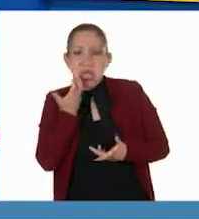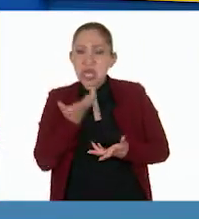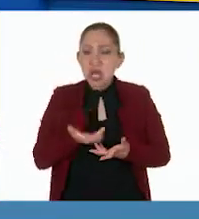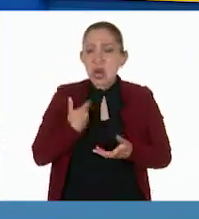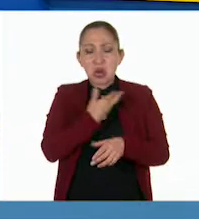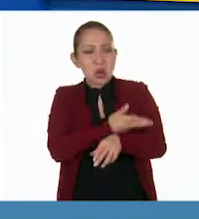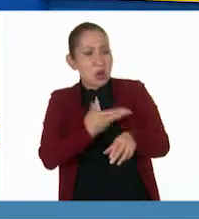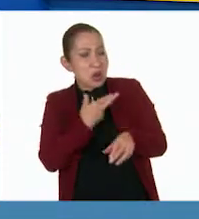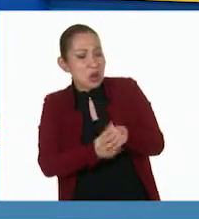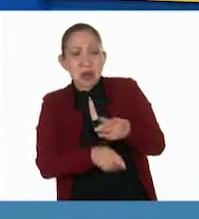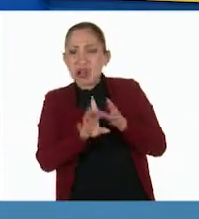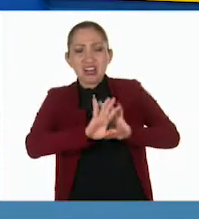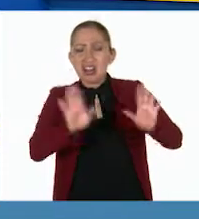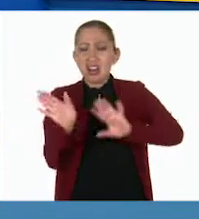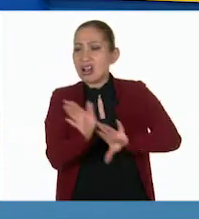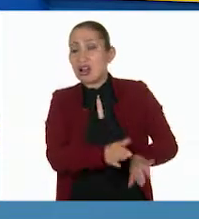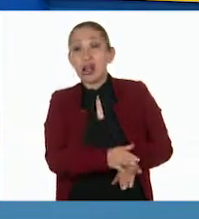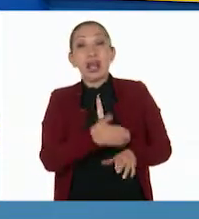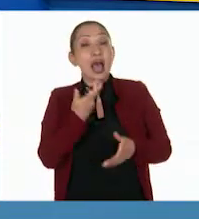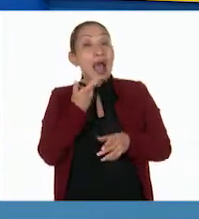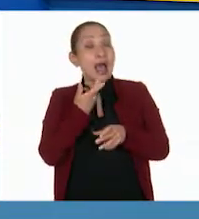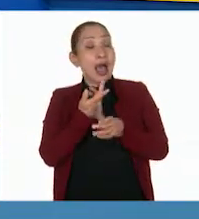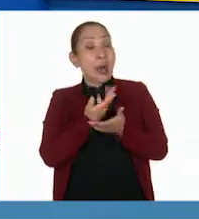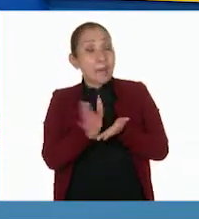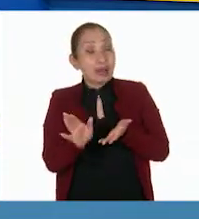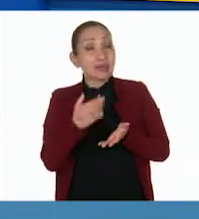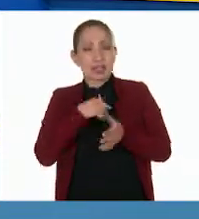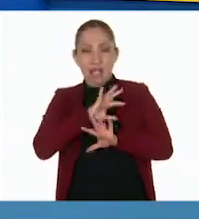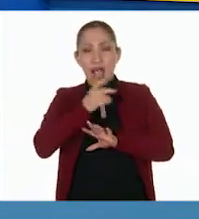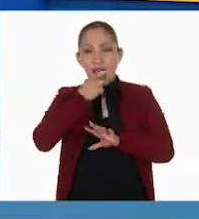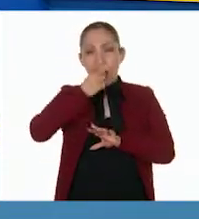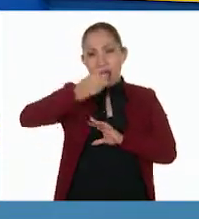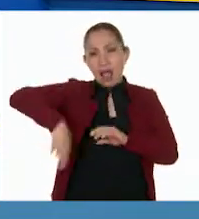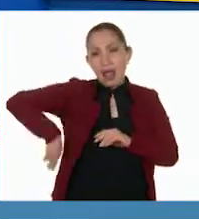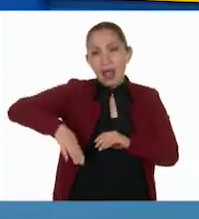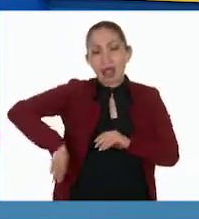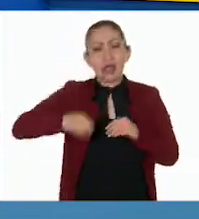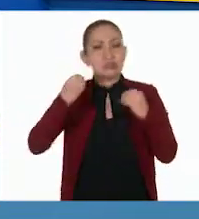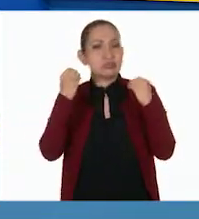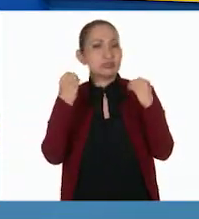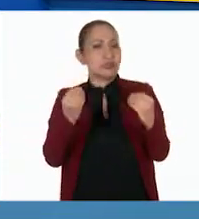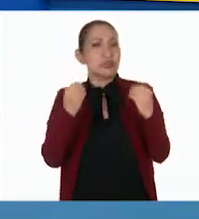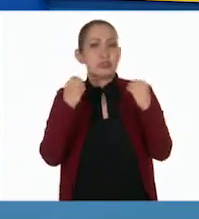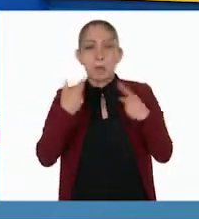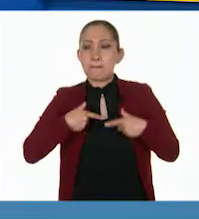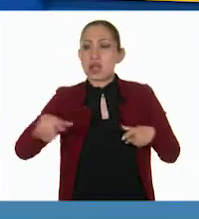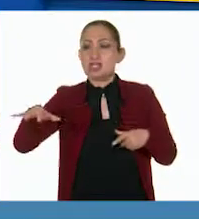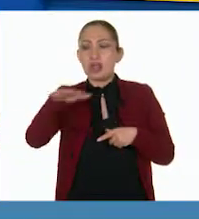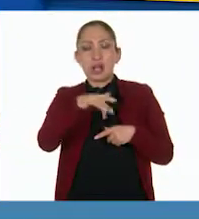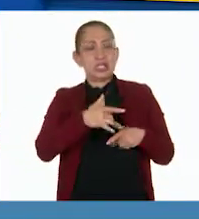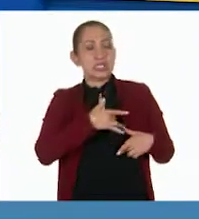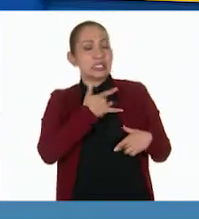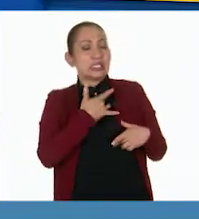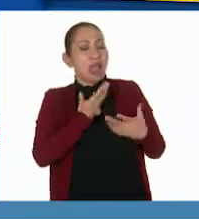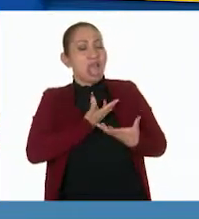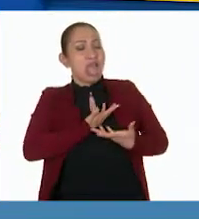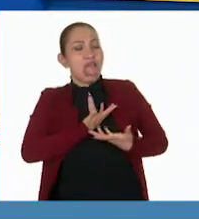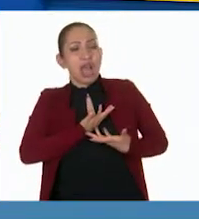las problemáticas sociales. Además de que, como ya habíamos dicho, muchas